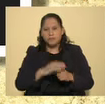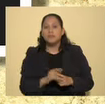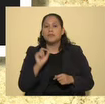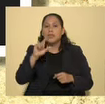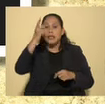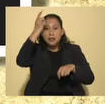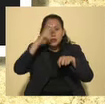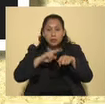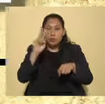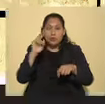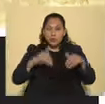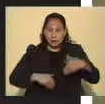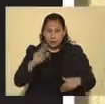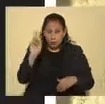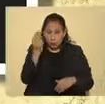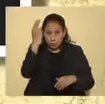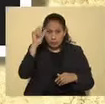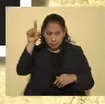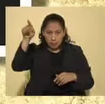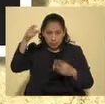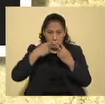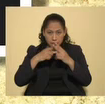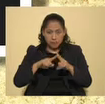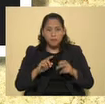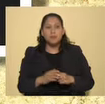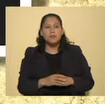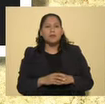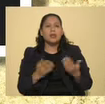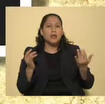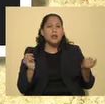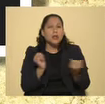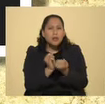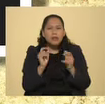Teatro de la UNAM y de